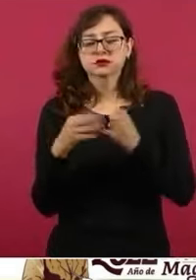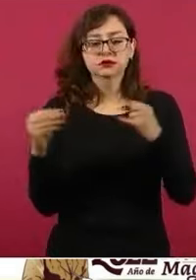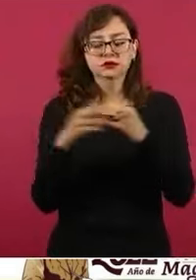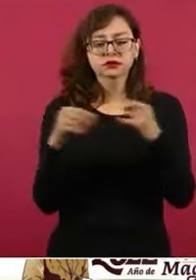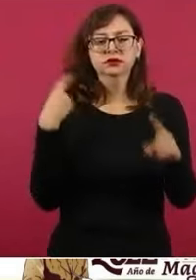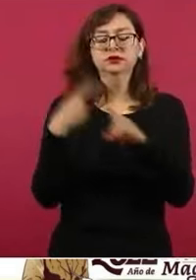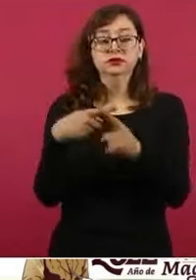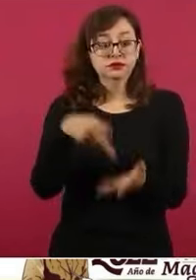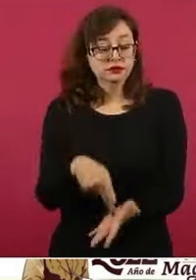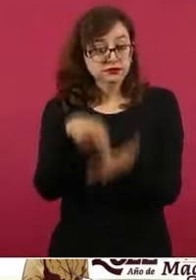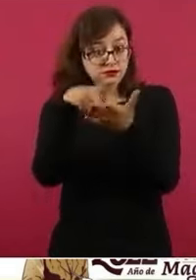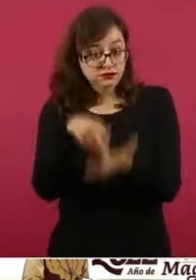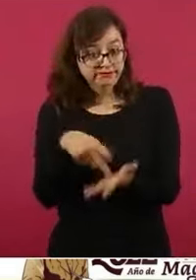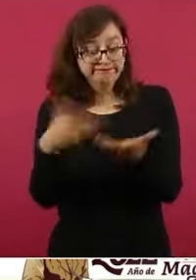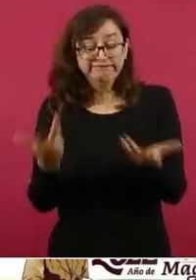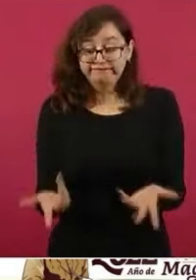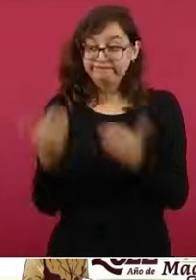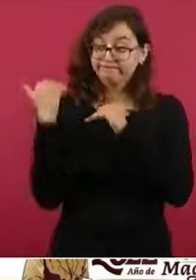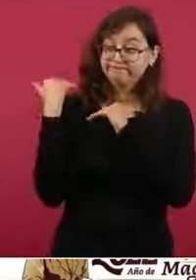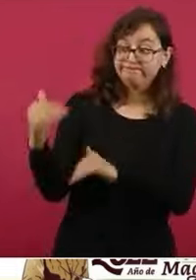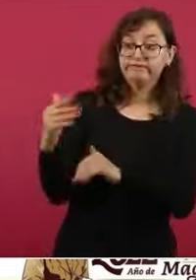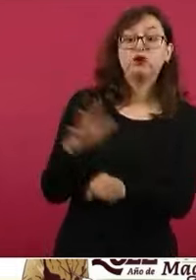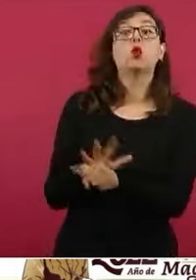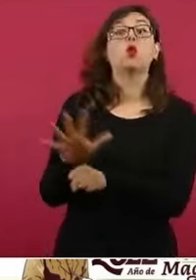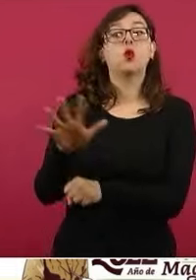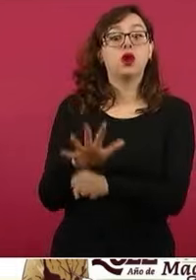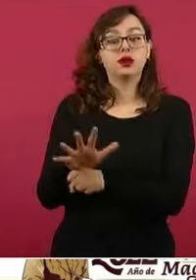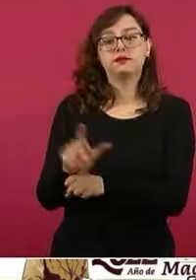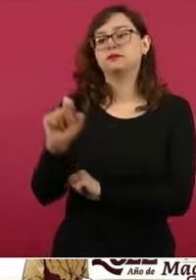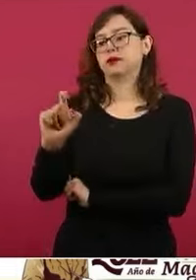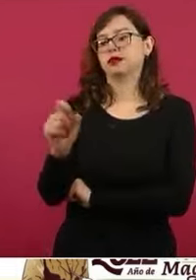$23.91 por kilo, cuando el precio máximo es de